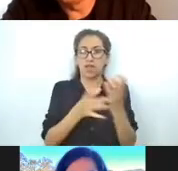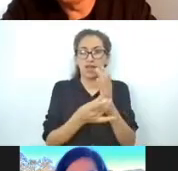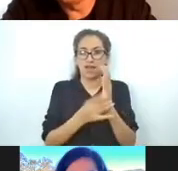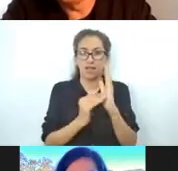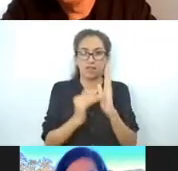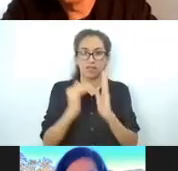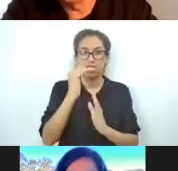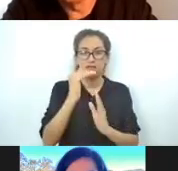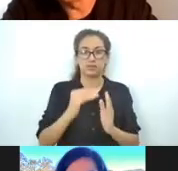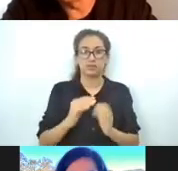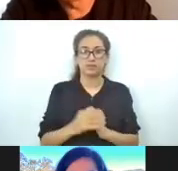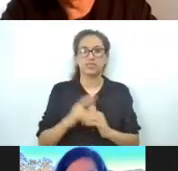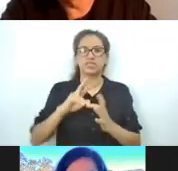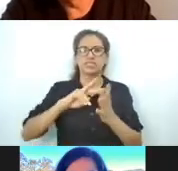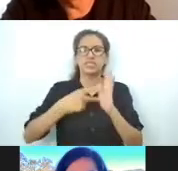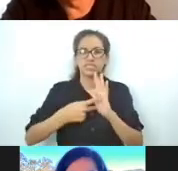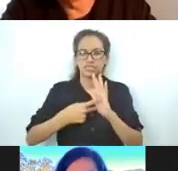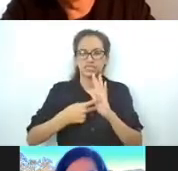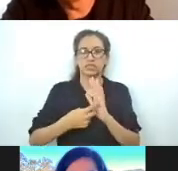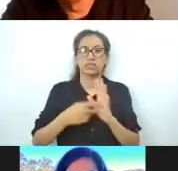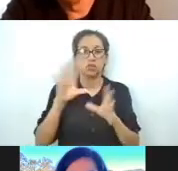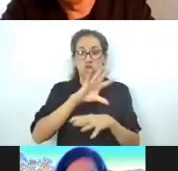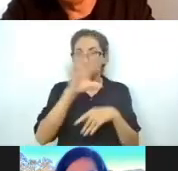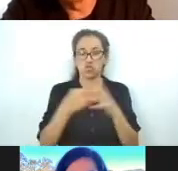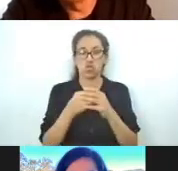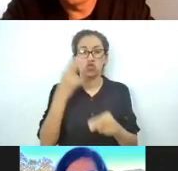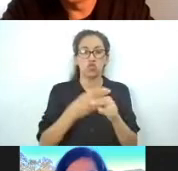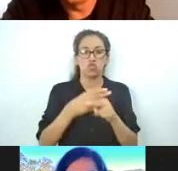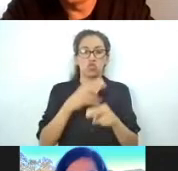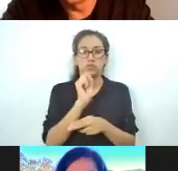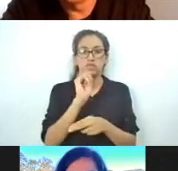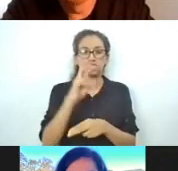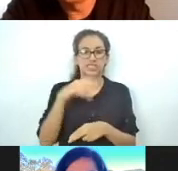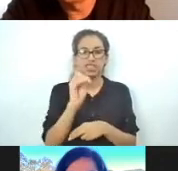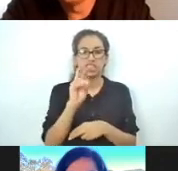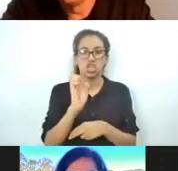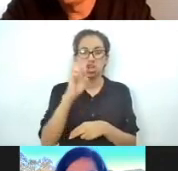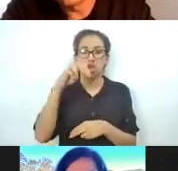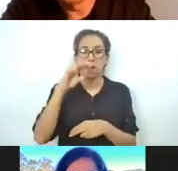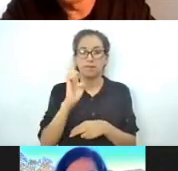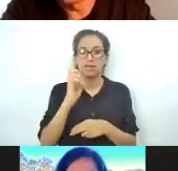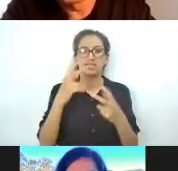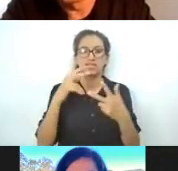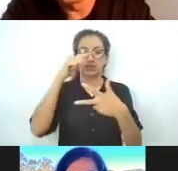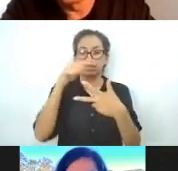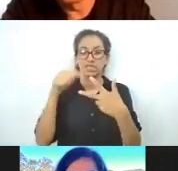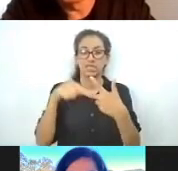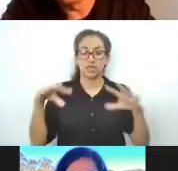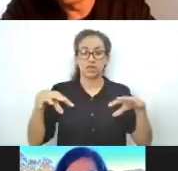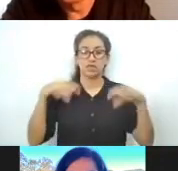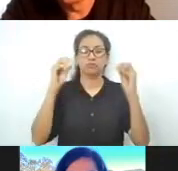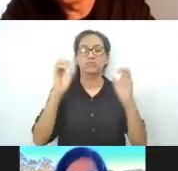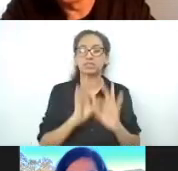llamado dislipidemia, conforman lo que es el síndrome metabólico, las tres puntas tan importantes que tenemos